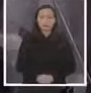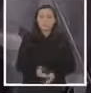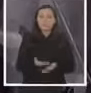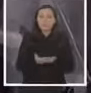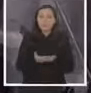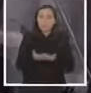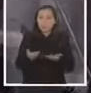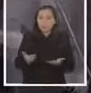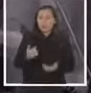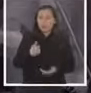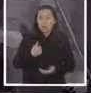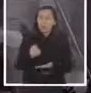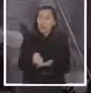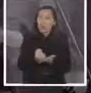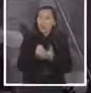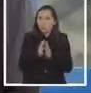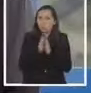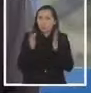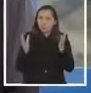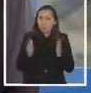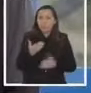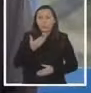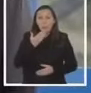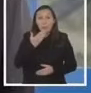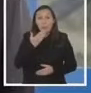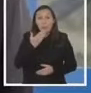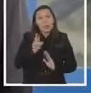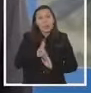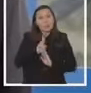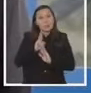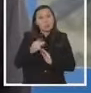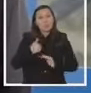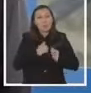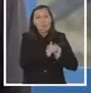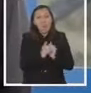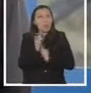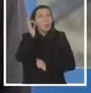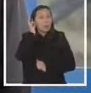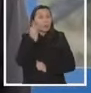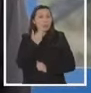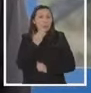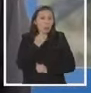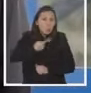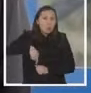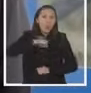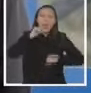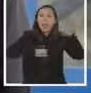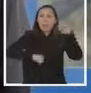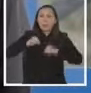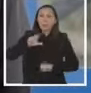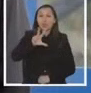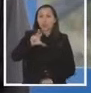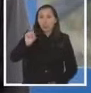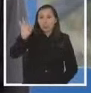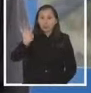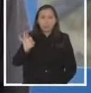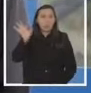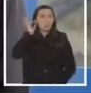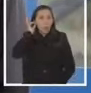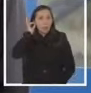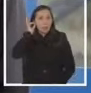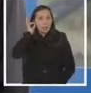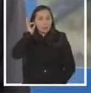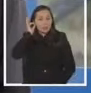Entonces, a mí me sirve bastante y también hablo en nombre de mis compañeras porque nosotros en nuestra empresa son el 80%